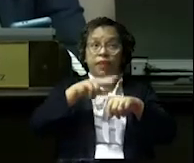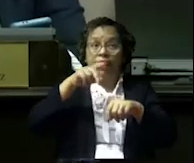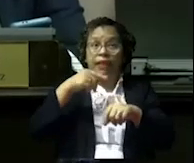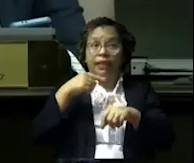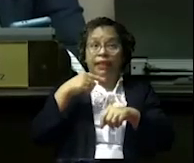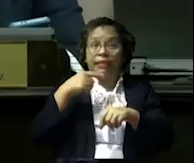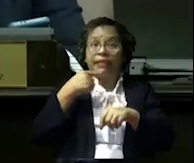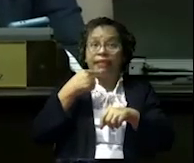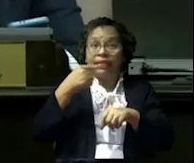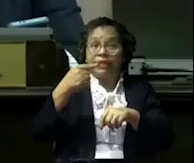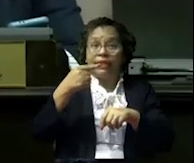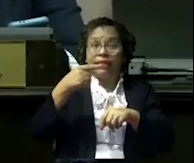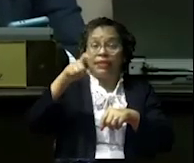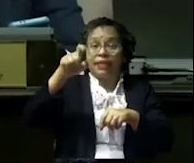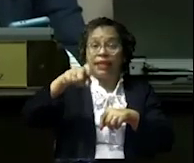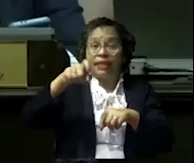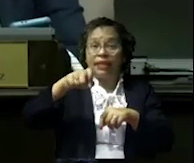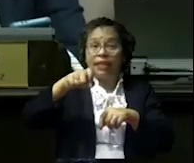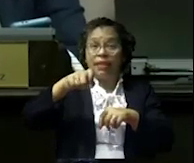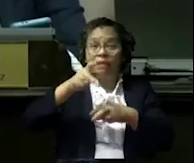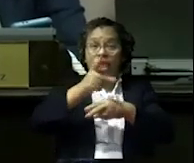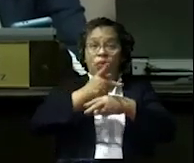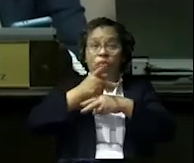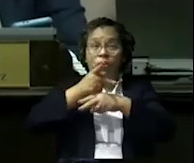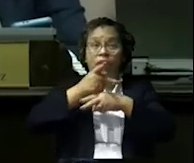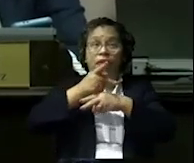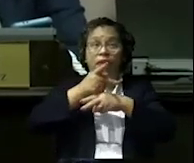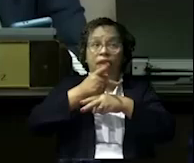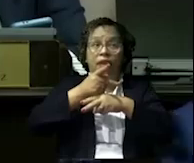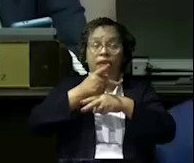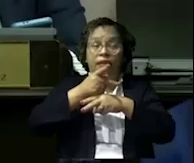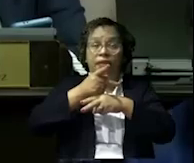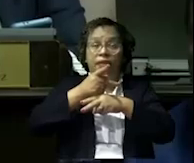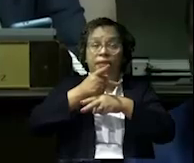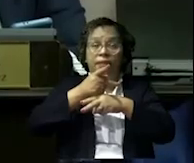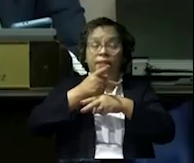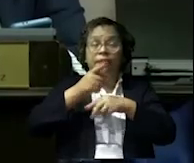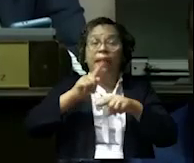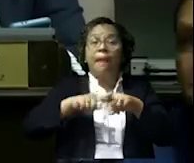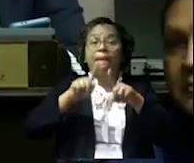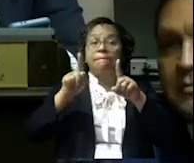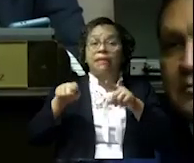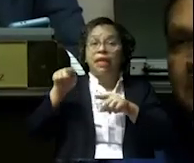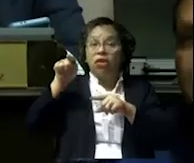su mayor nicho o hábitat está en el Parque Nacional de los Haitises.